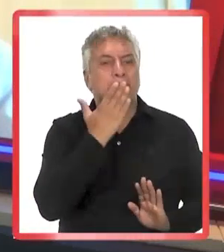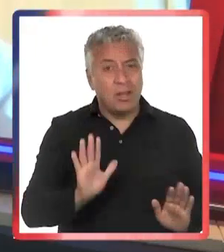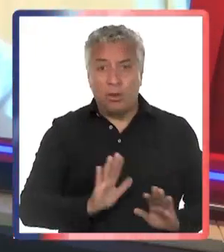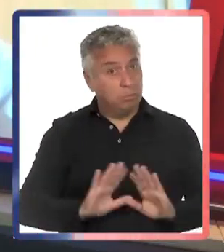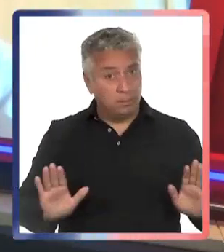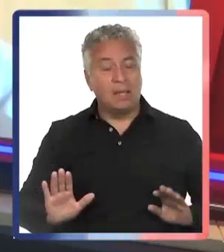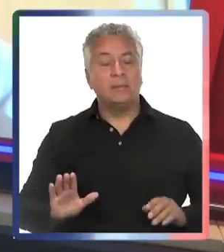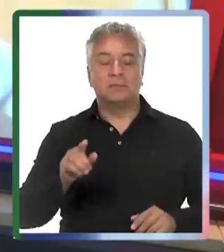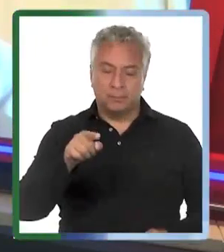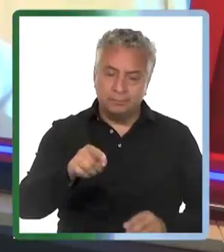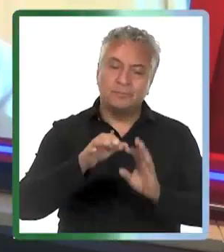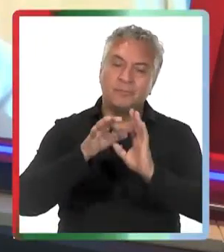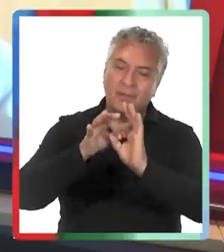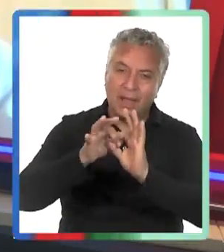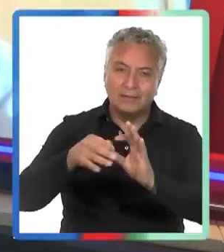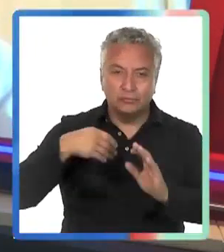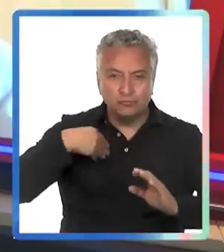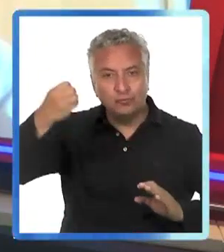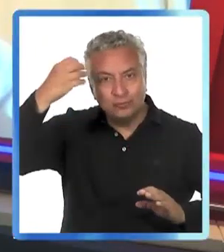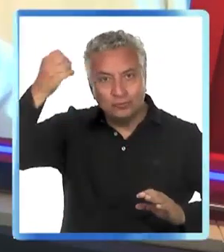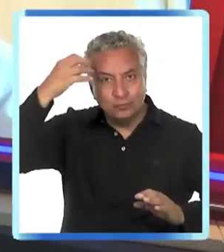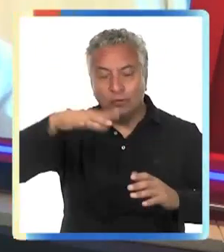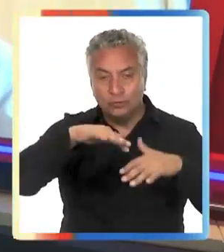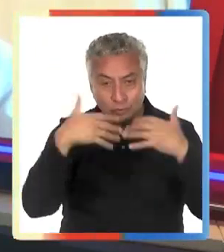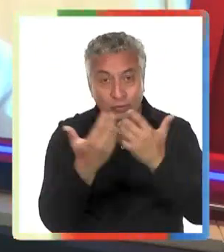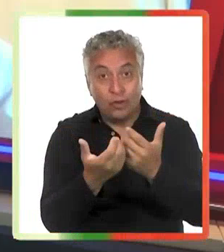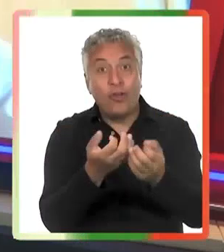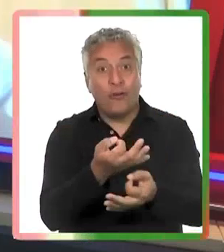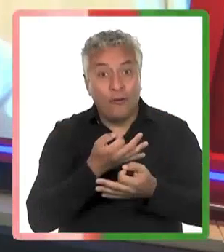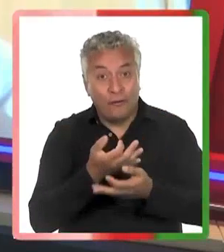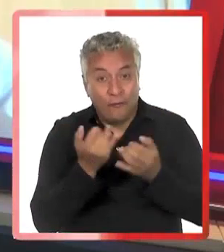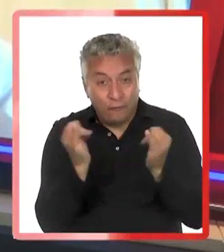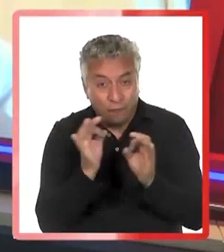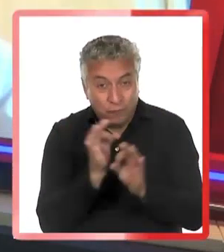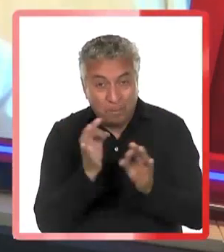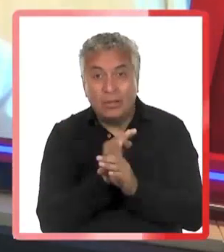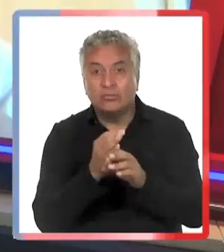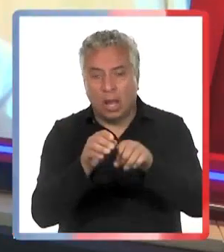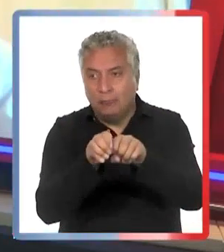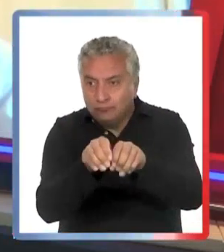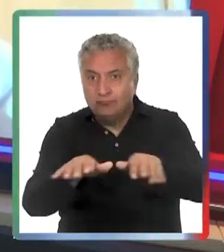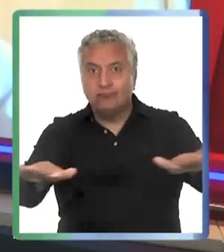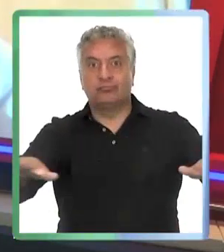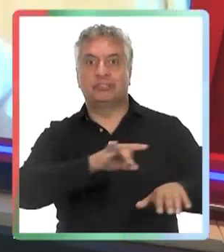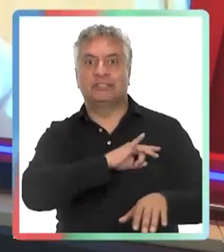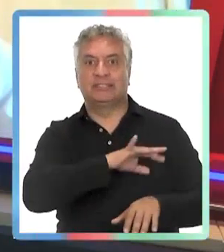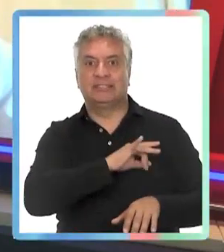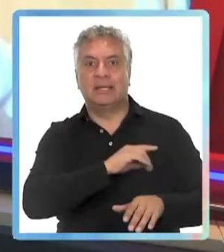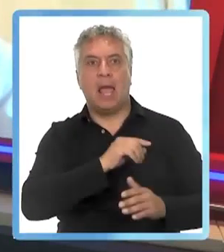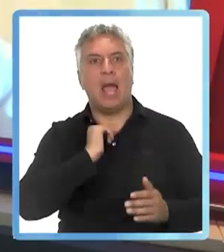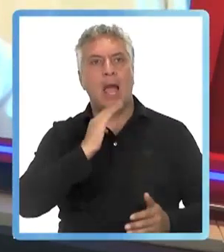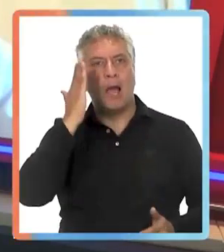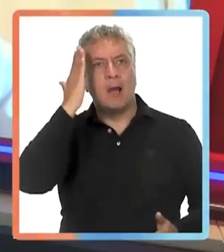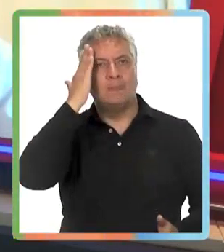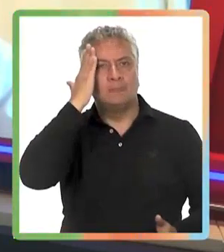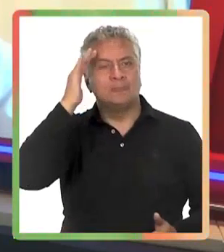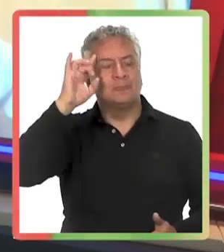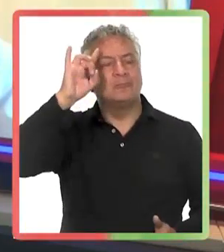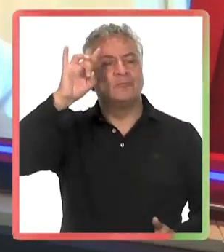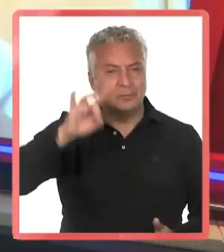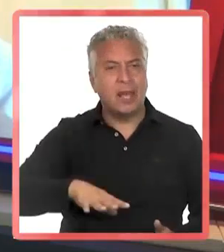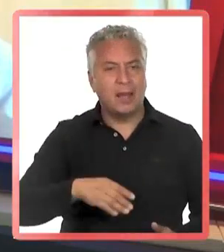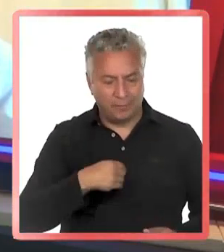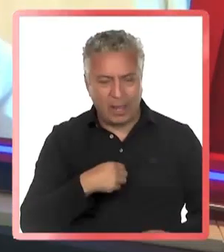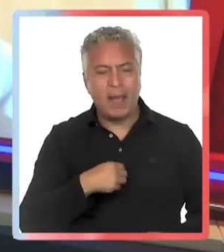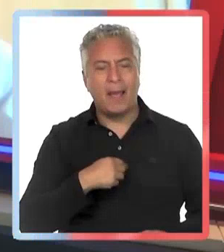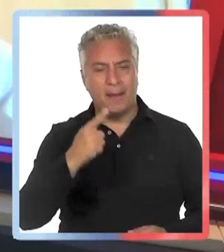muchísimas gracias porque hemos aprendido muchísimo. Espero haber llevado toda esa información a muchísimos hogares en todo Chile para que tomemos nota, para que tomemos